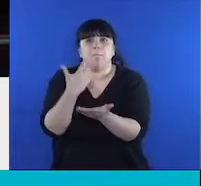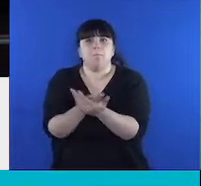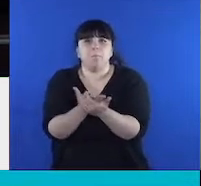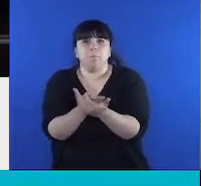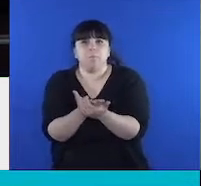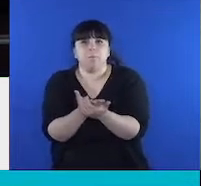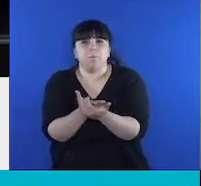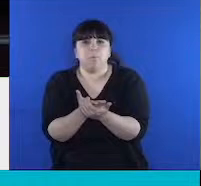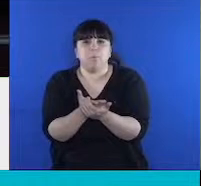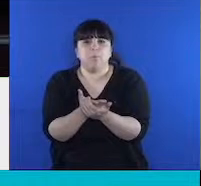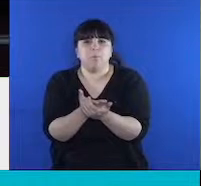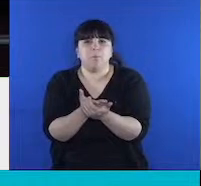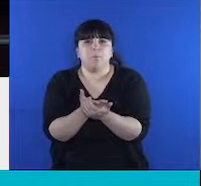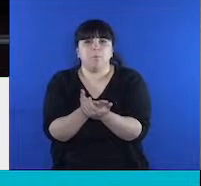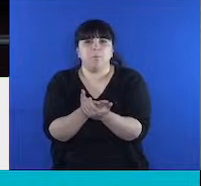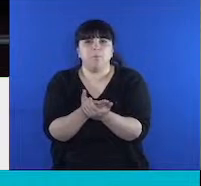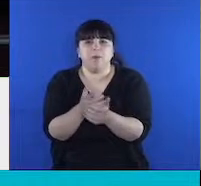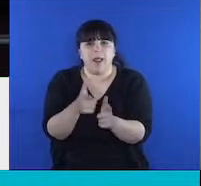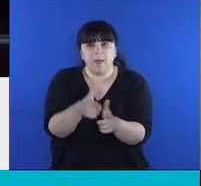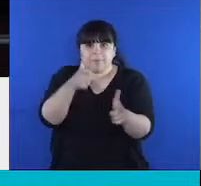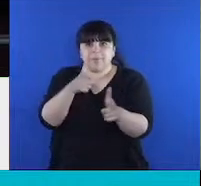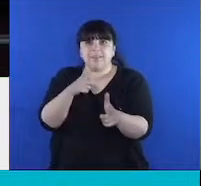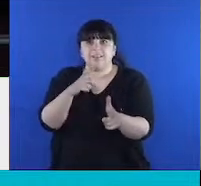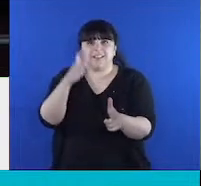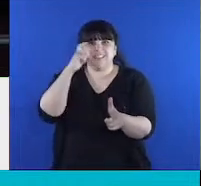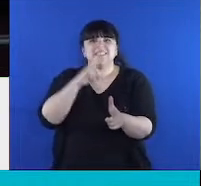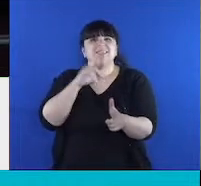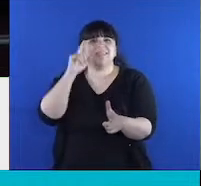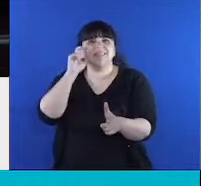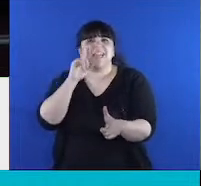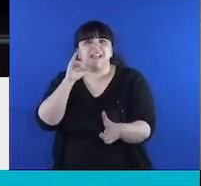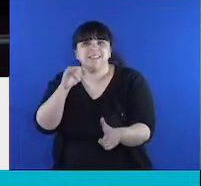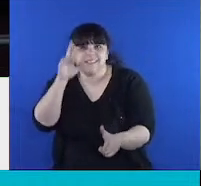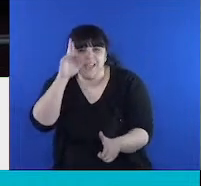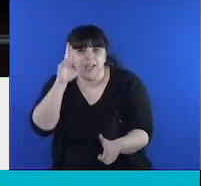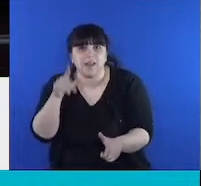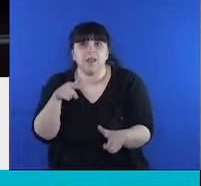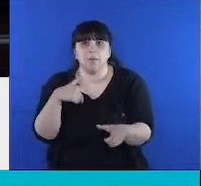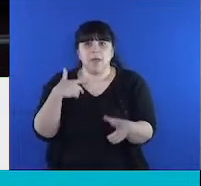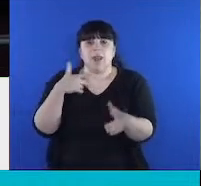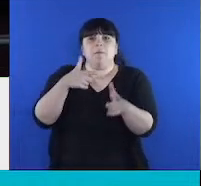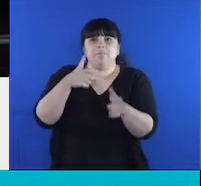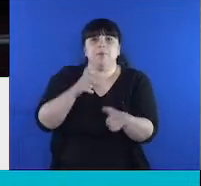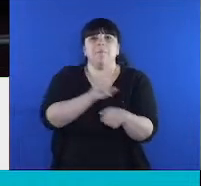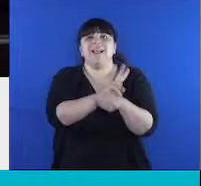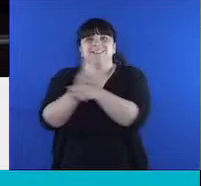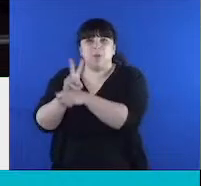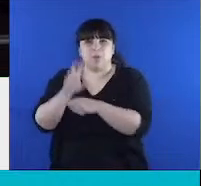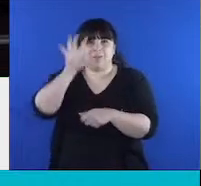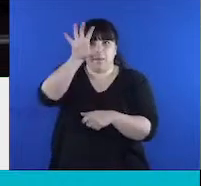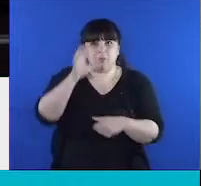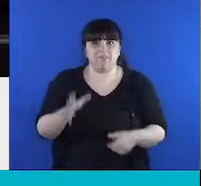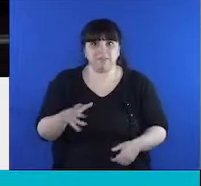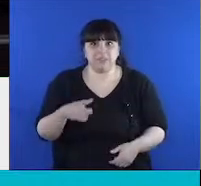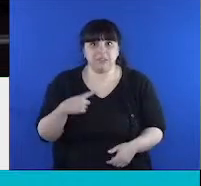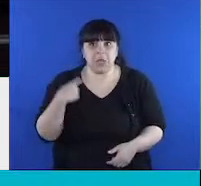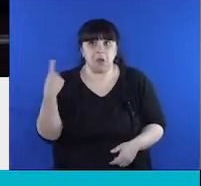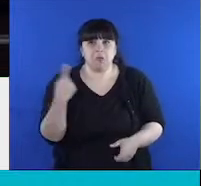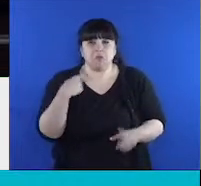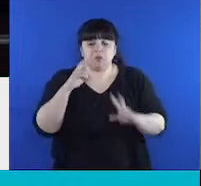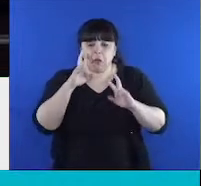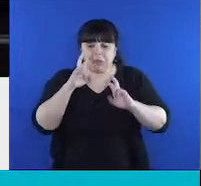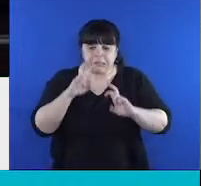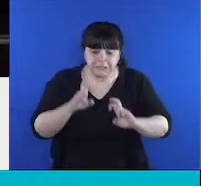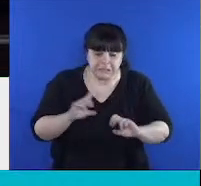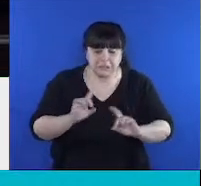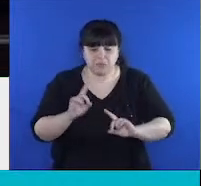Taser y proponerlas para incorporarlas al sistema de seguridad de la provincia. No nos hemos interiorizado demasiado en el proyecto, lo vamos a estudiar, pero en